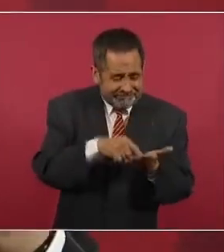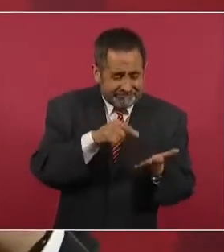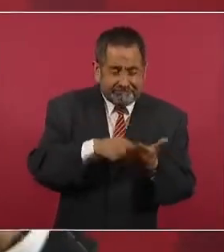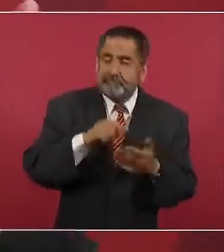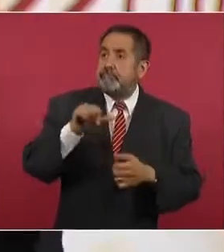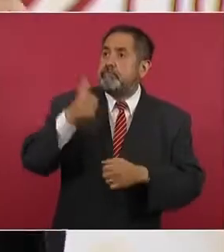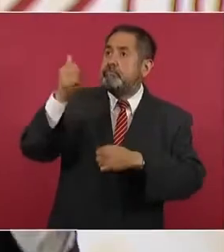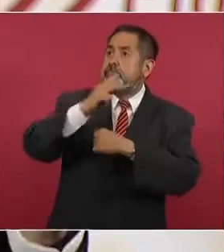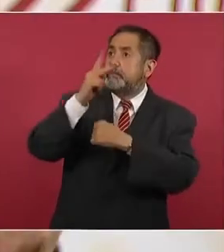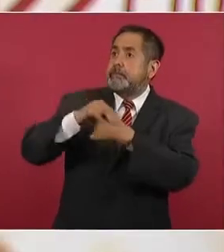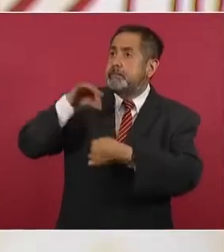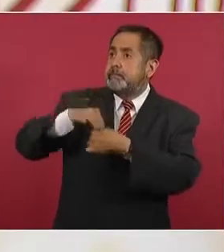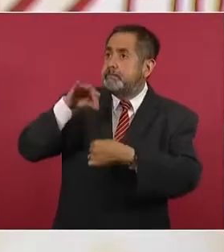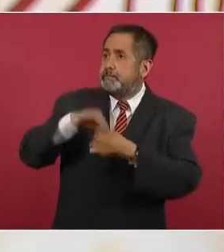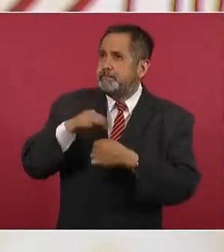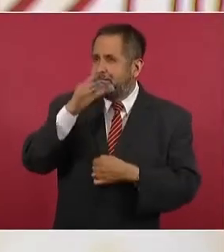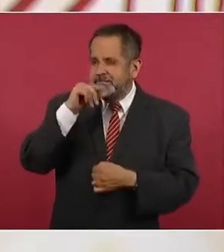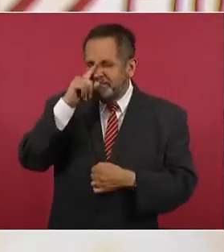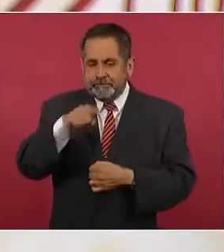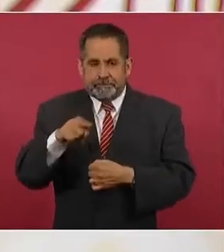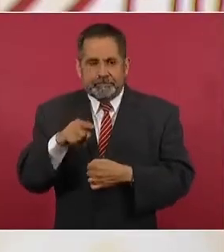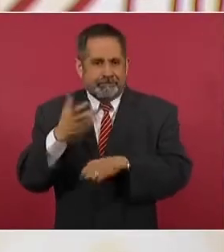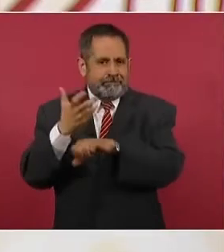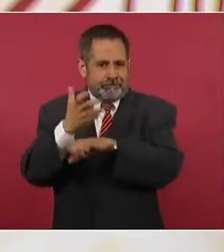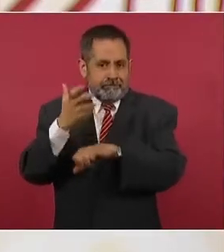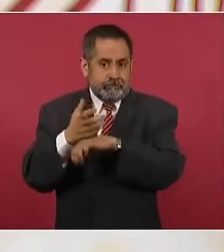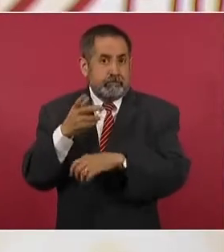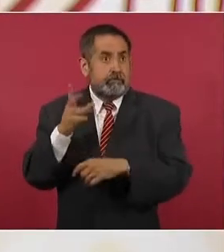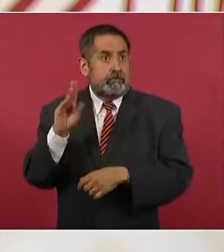en el exterior, principalmente en Estados Unidos, donde está más del